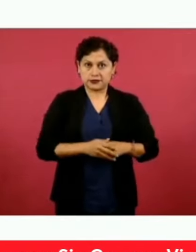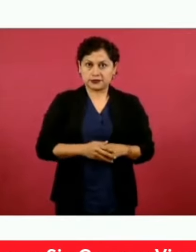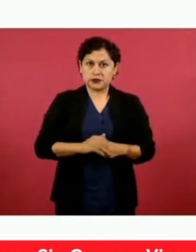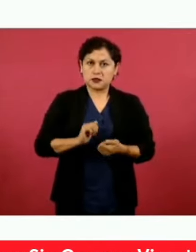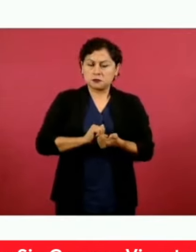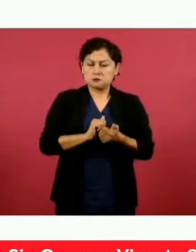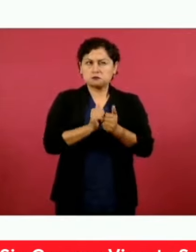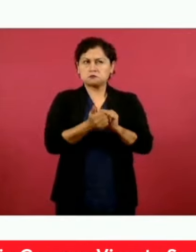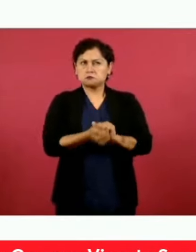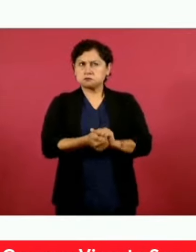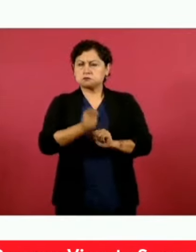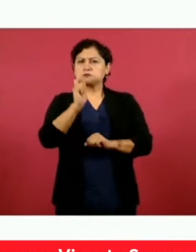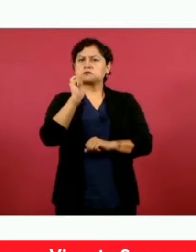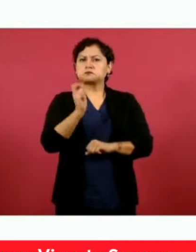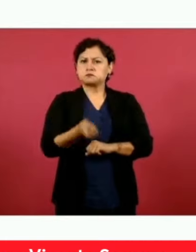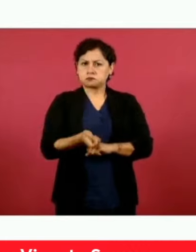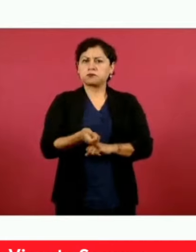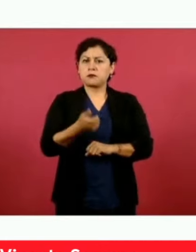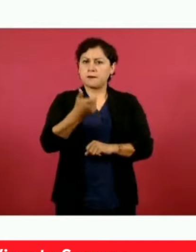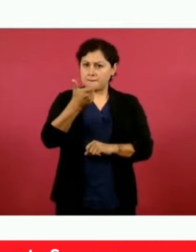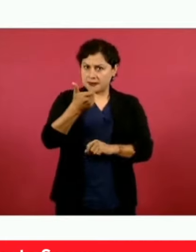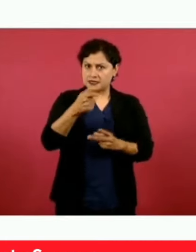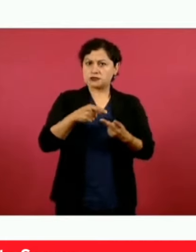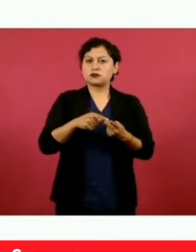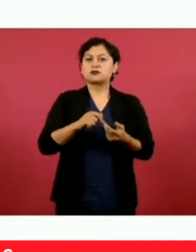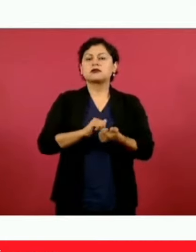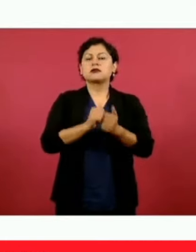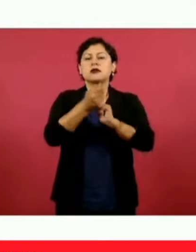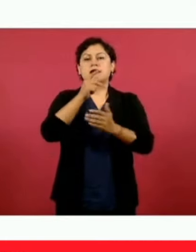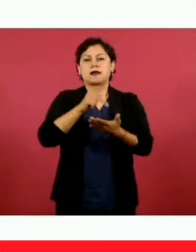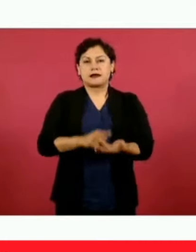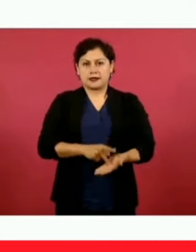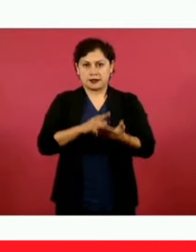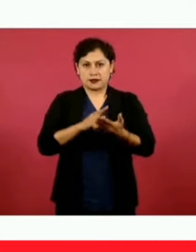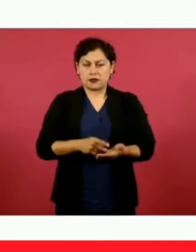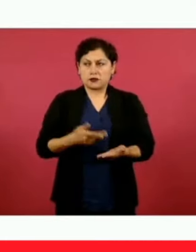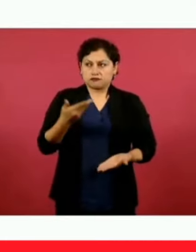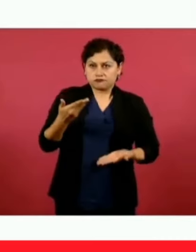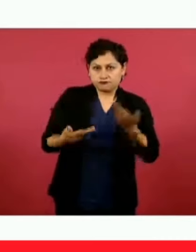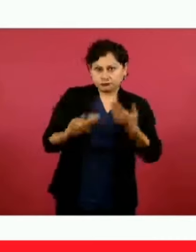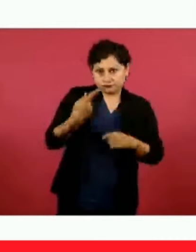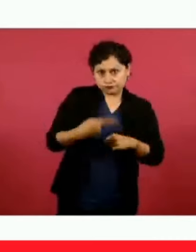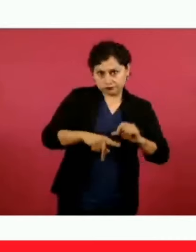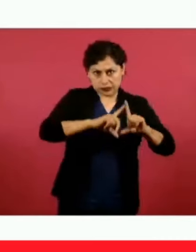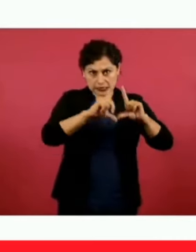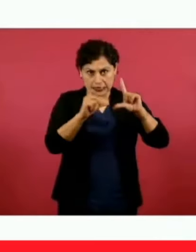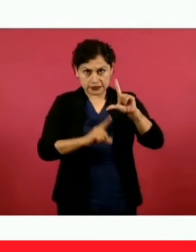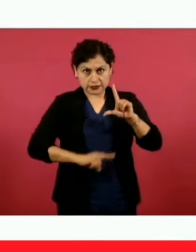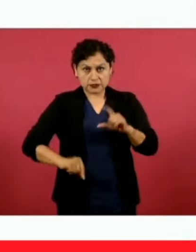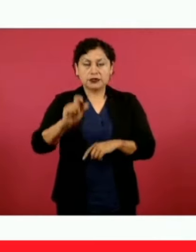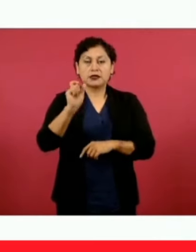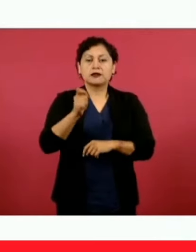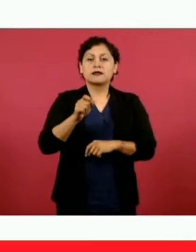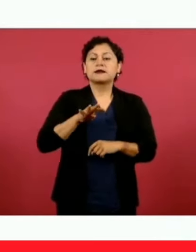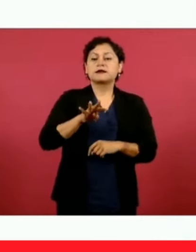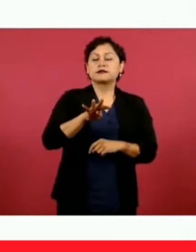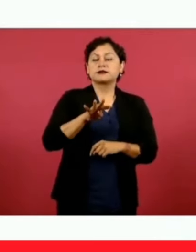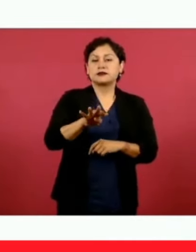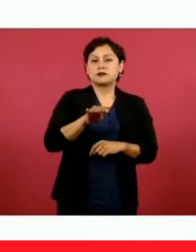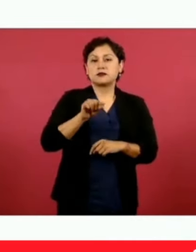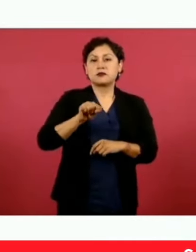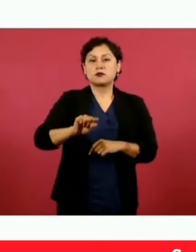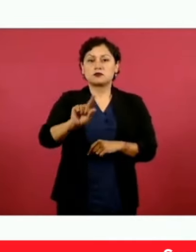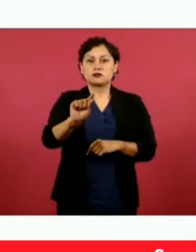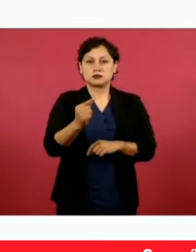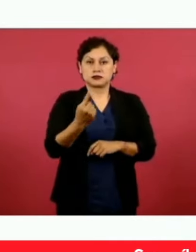a pesos y en este caso a kilogramos, frente al precio promedio nacional que está en 19 pesos con